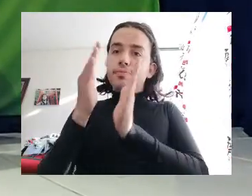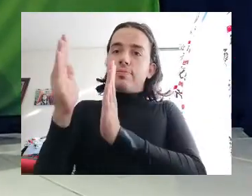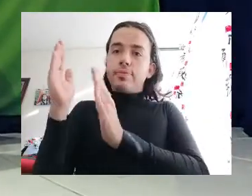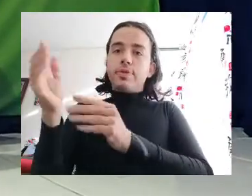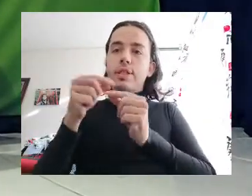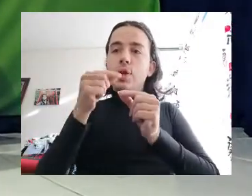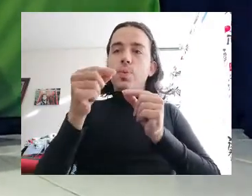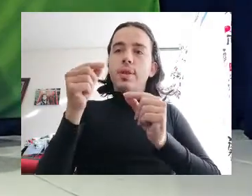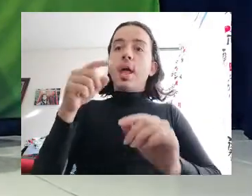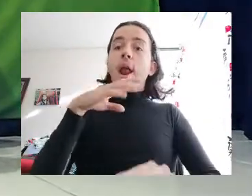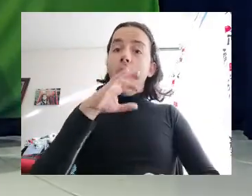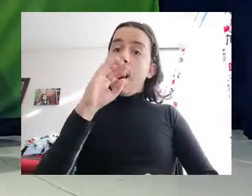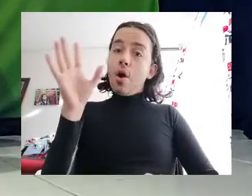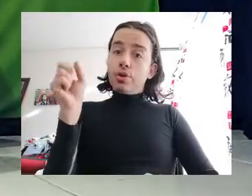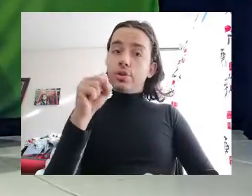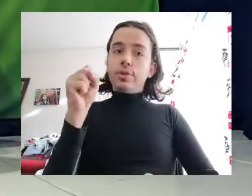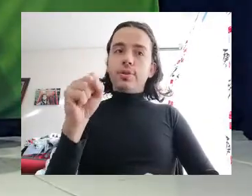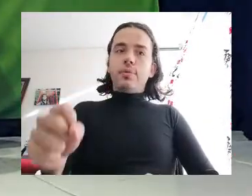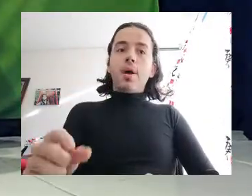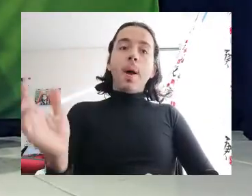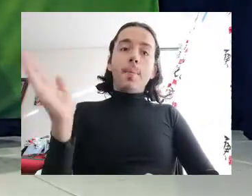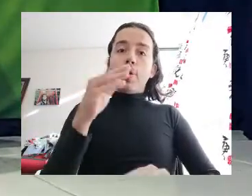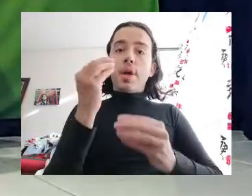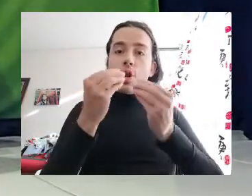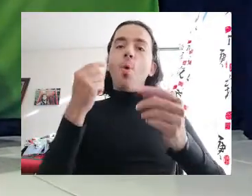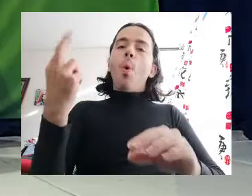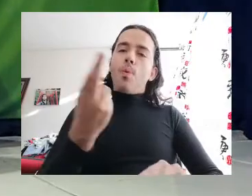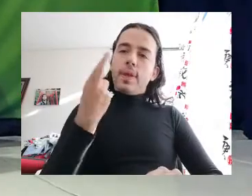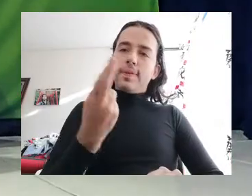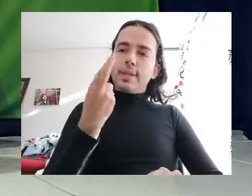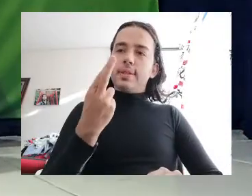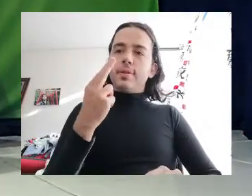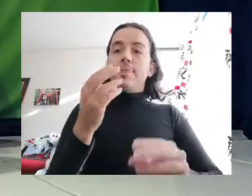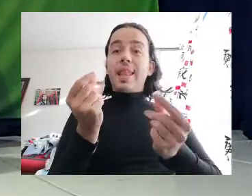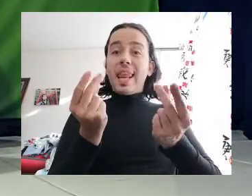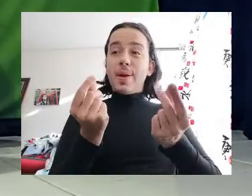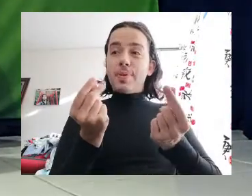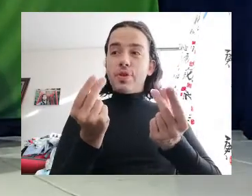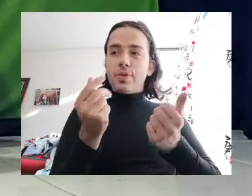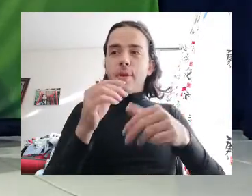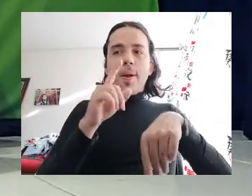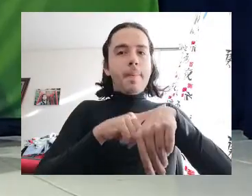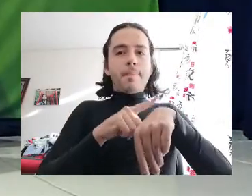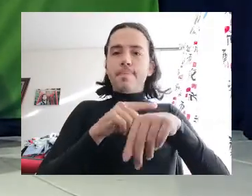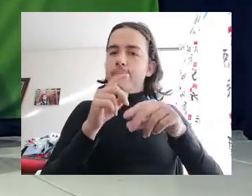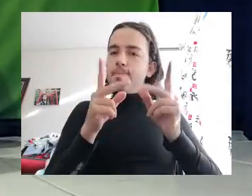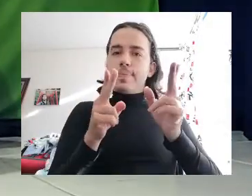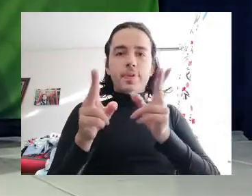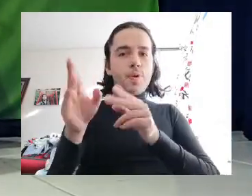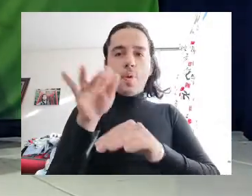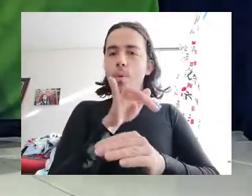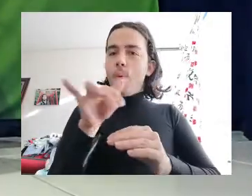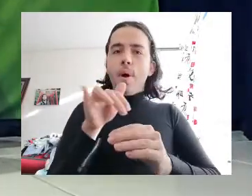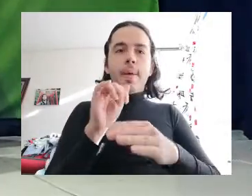¿Aprendiste la secuencia? ¡Claro que sí! ¡Vamos a hacerlo! De nuevo, un poco más rápido y al mismo